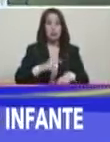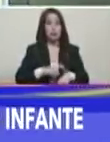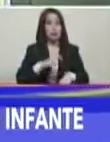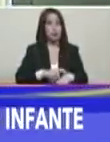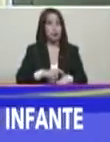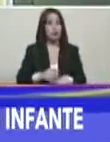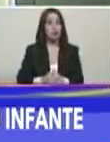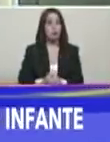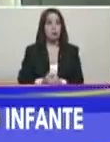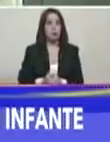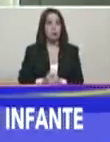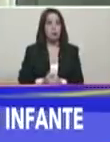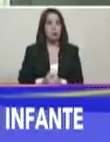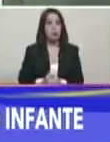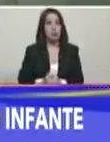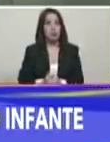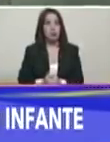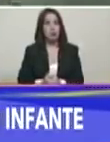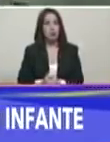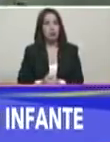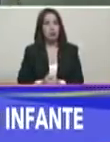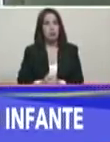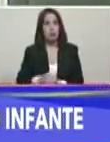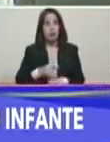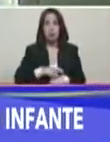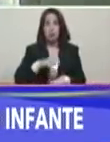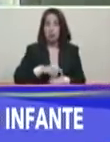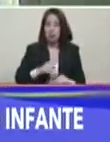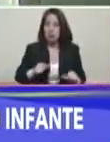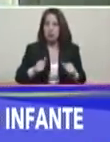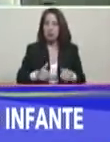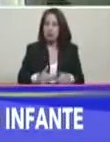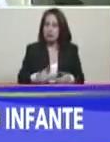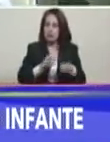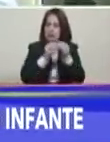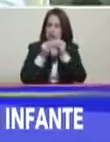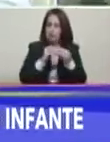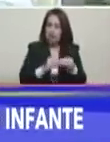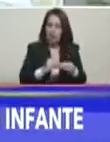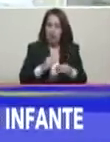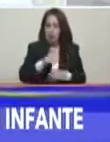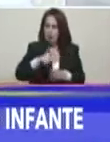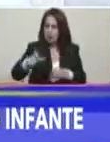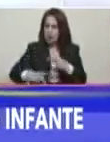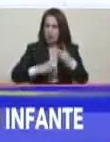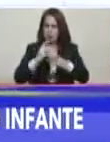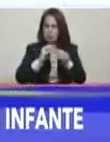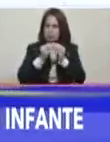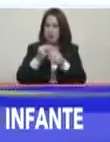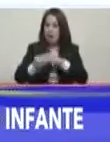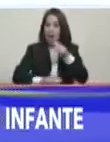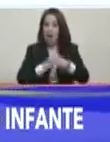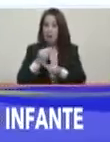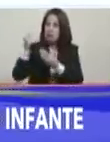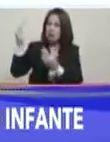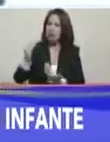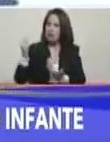comprende desde el momento de la recepción de los productores que arriman su leche hasta esta